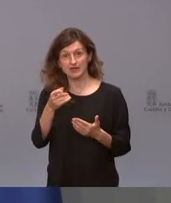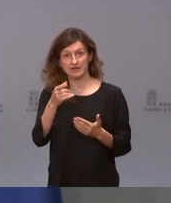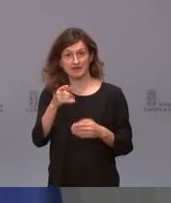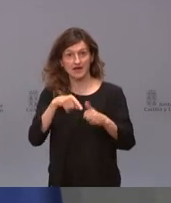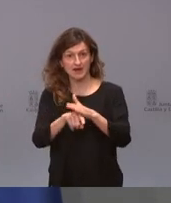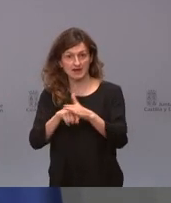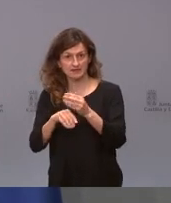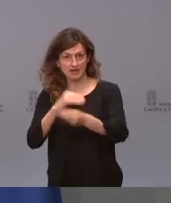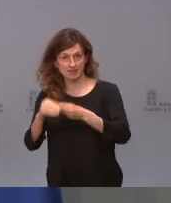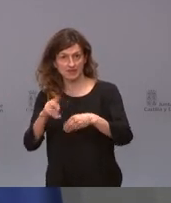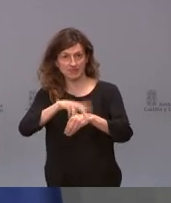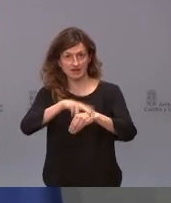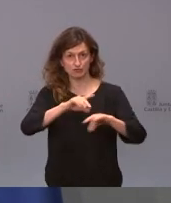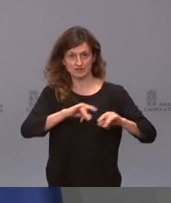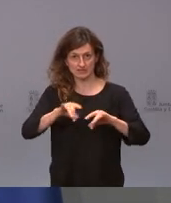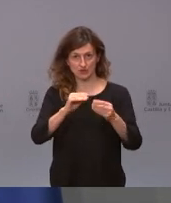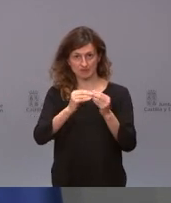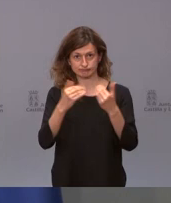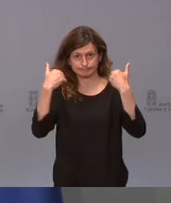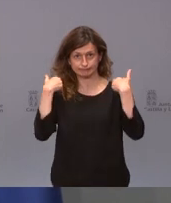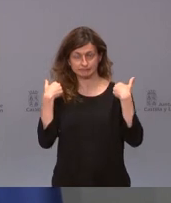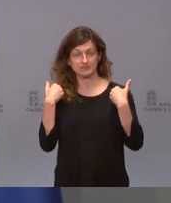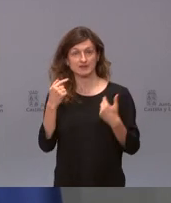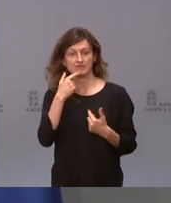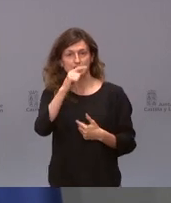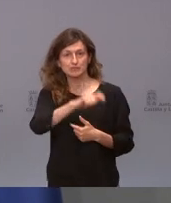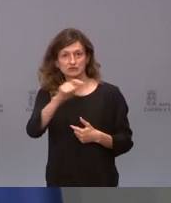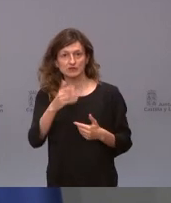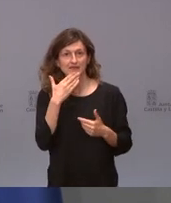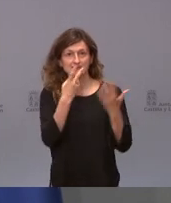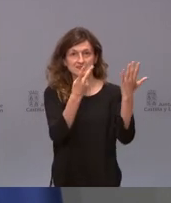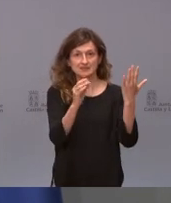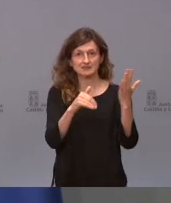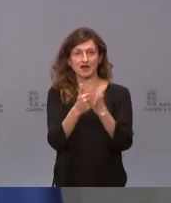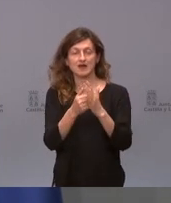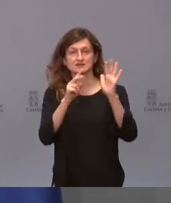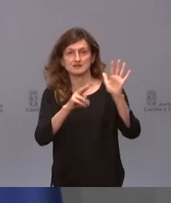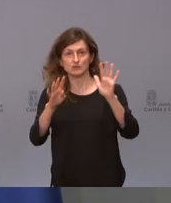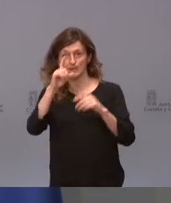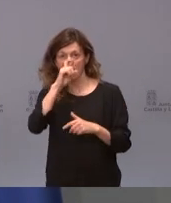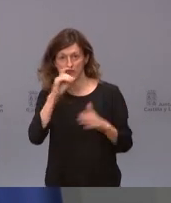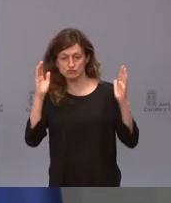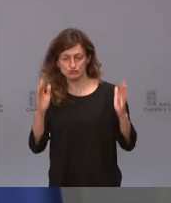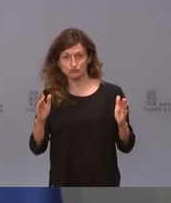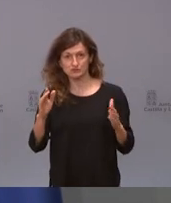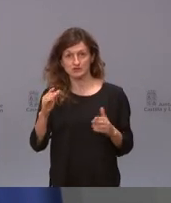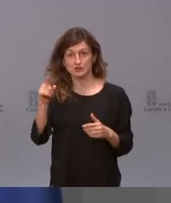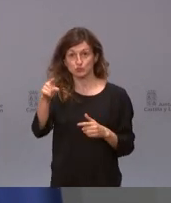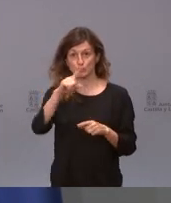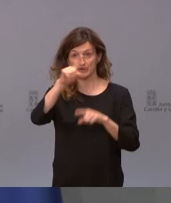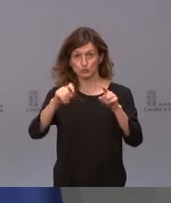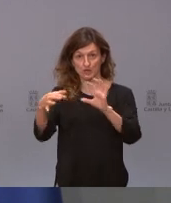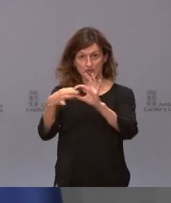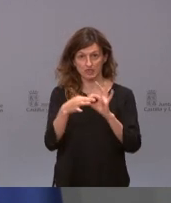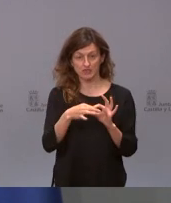gerentes y los delegados territoriales se aplicará a las personas entre 70 y 79 años y en relación a la pregunta que me que me